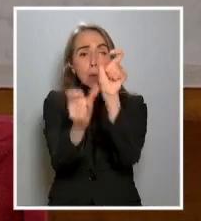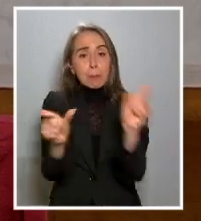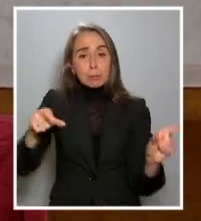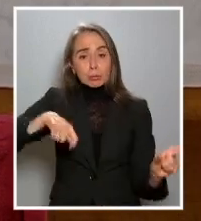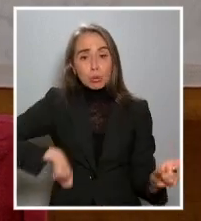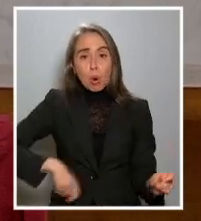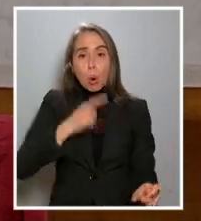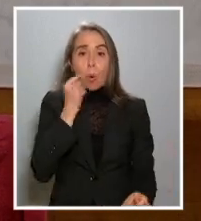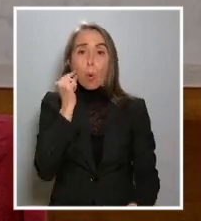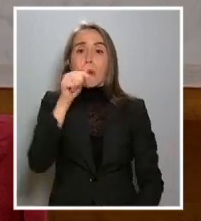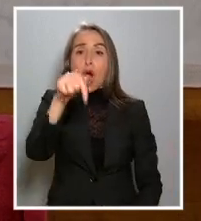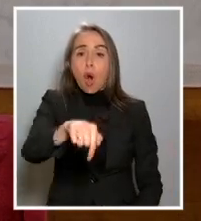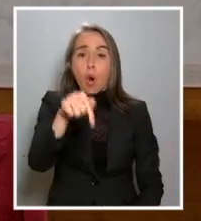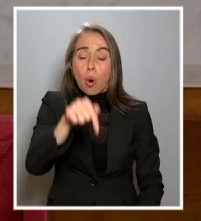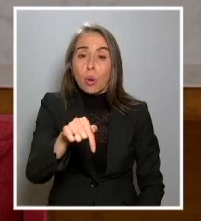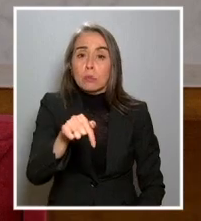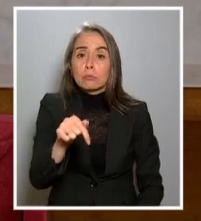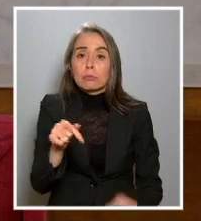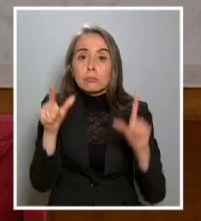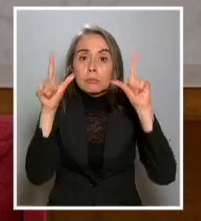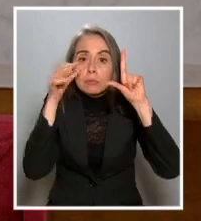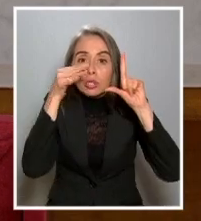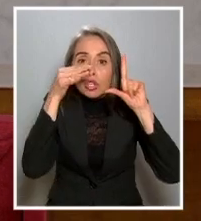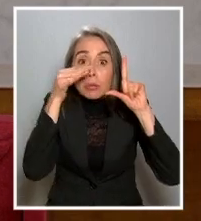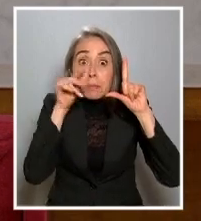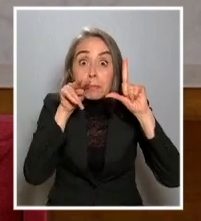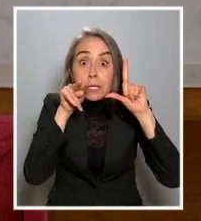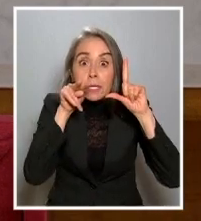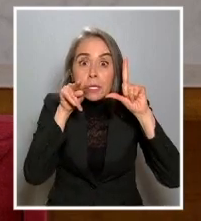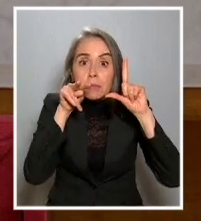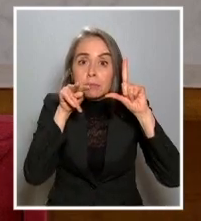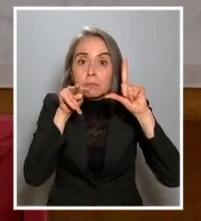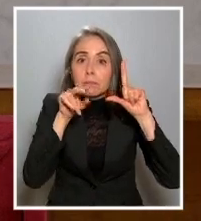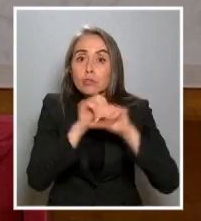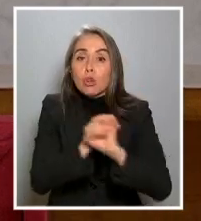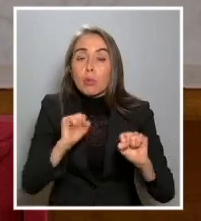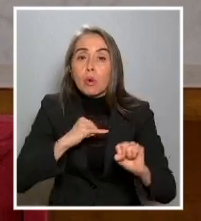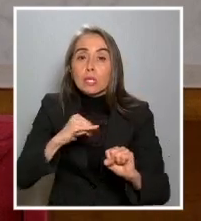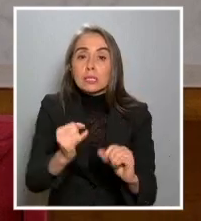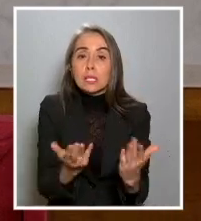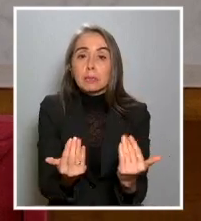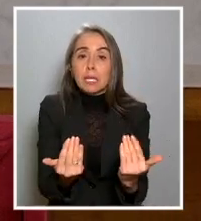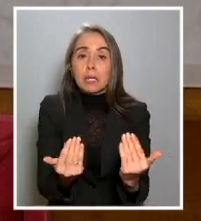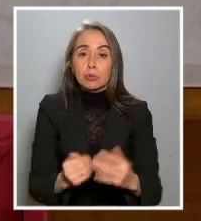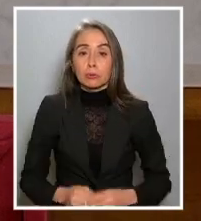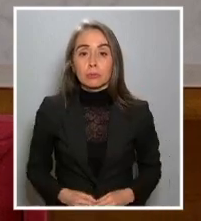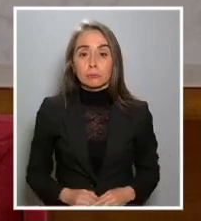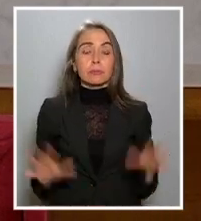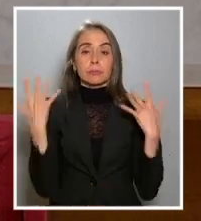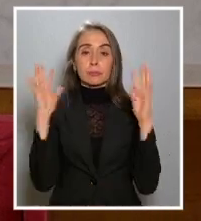jubilados y jubiladas hoy nos están mirando y no pueden seguir esperando.